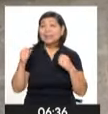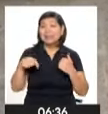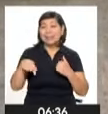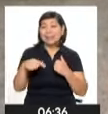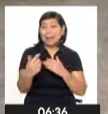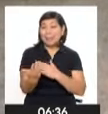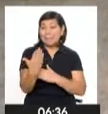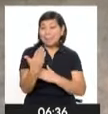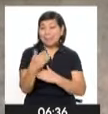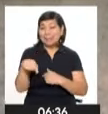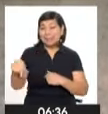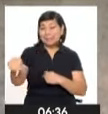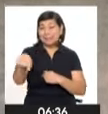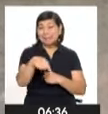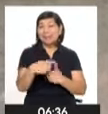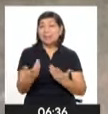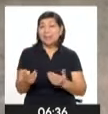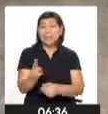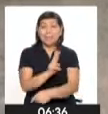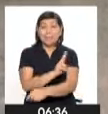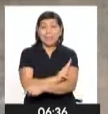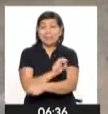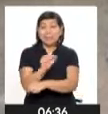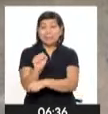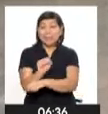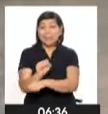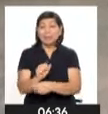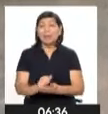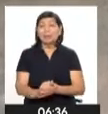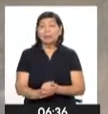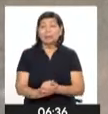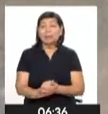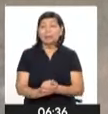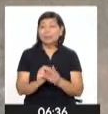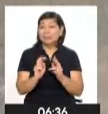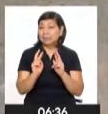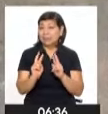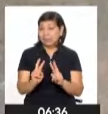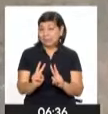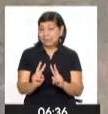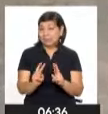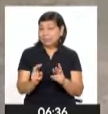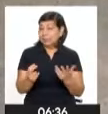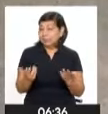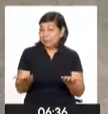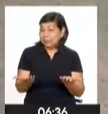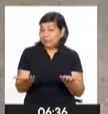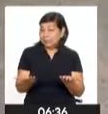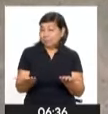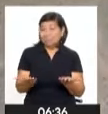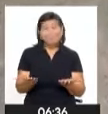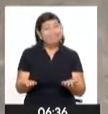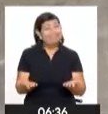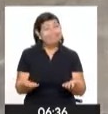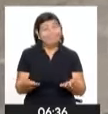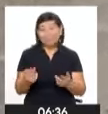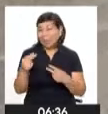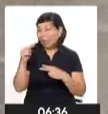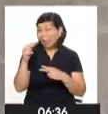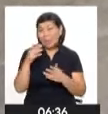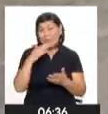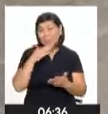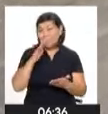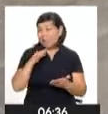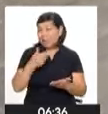A esta hora de la mañana hemos llegado hasta el distrito de Villa El Salvador. En realidad, lo que tenemos que dar a esta hora son malas noticias,